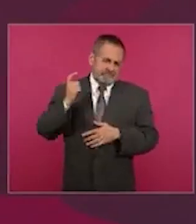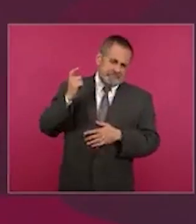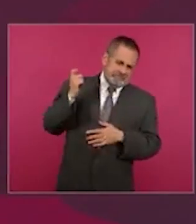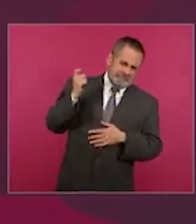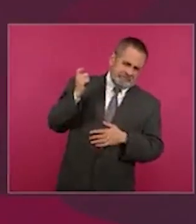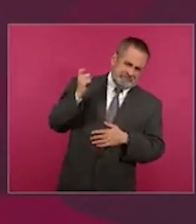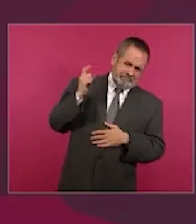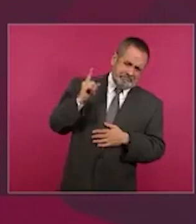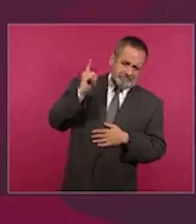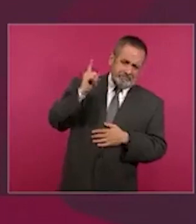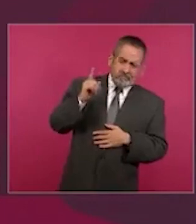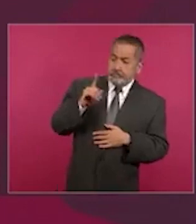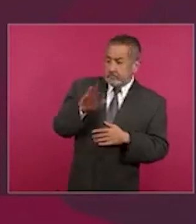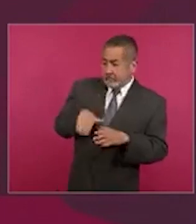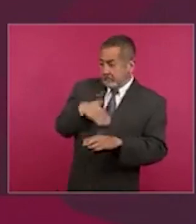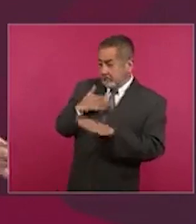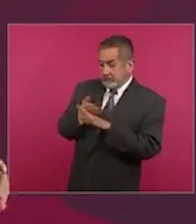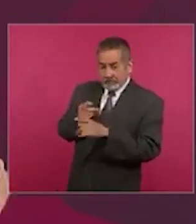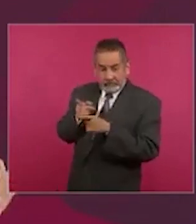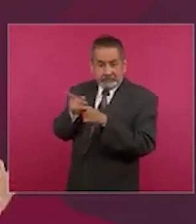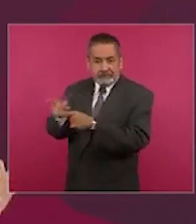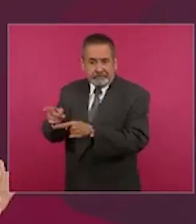este perdón